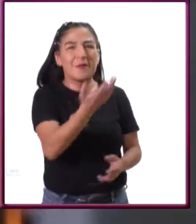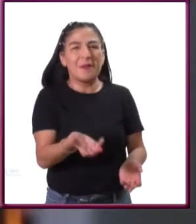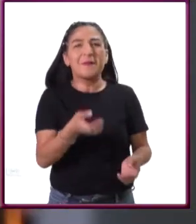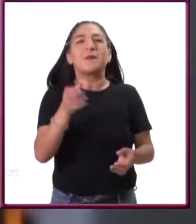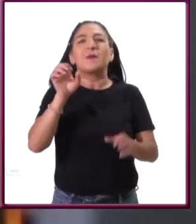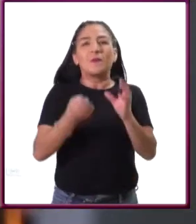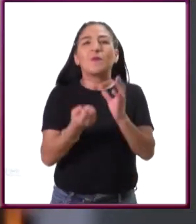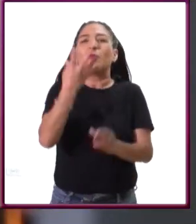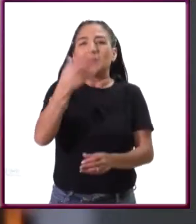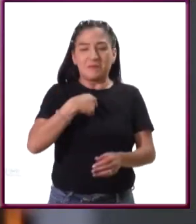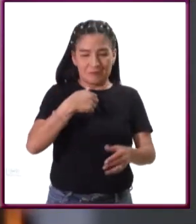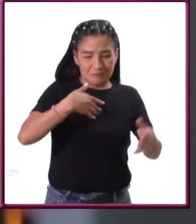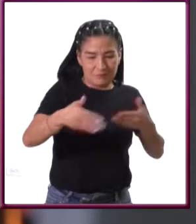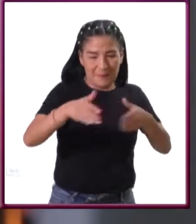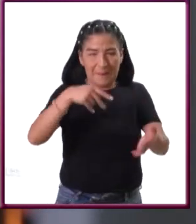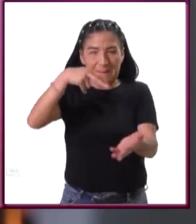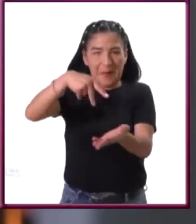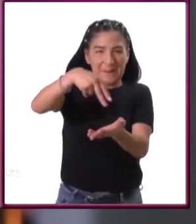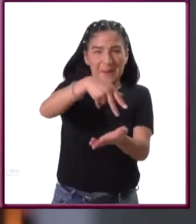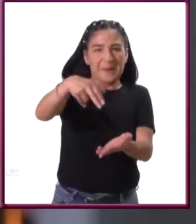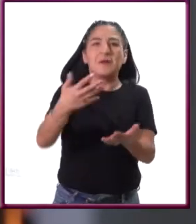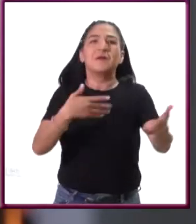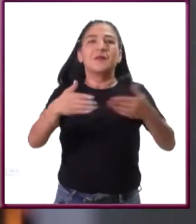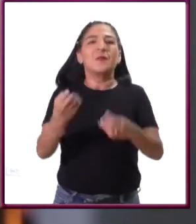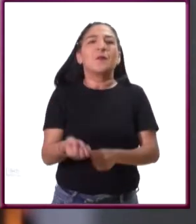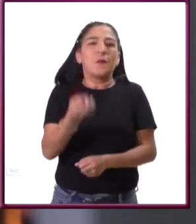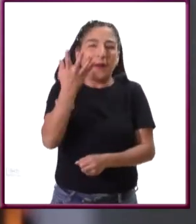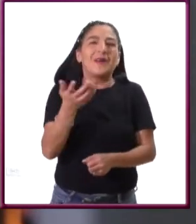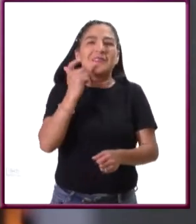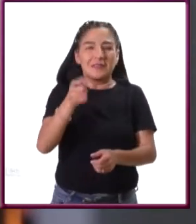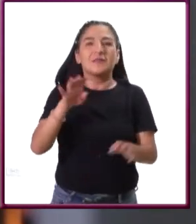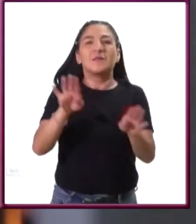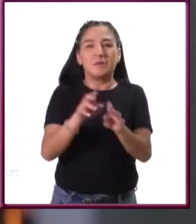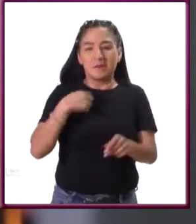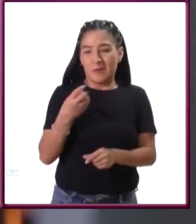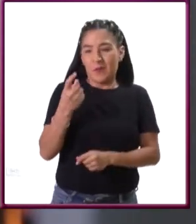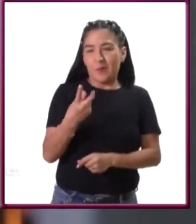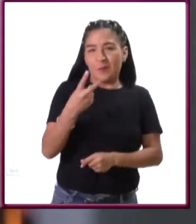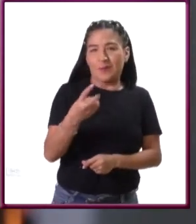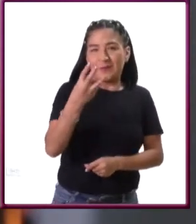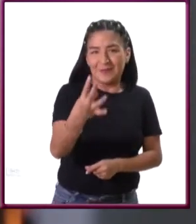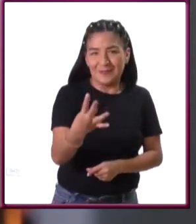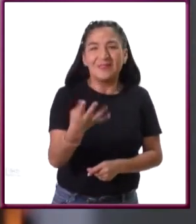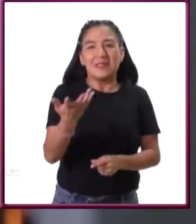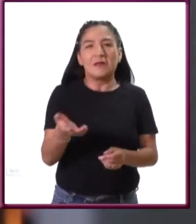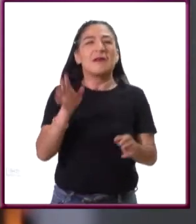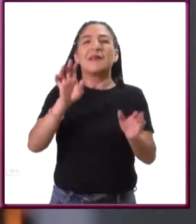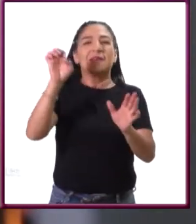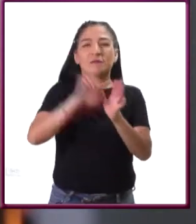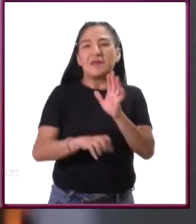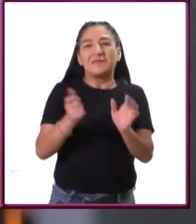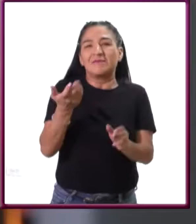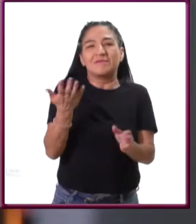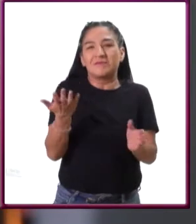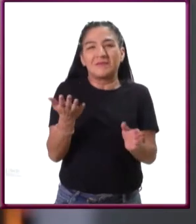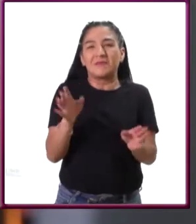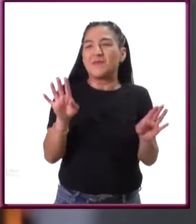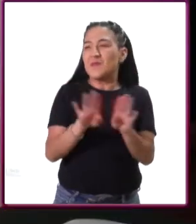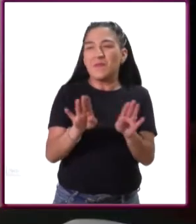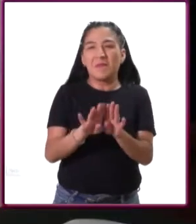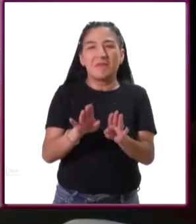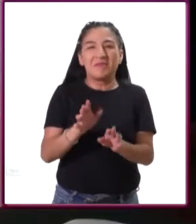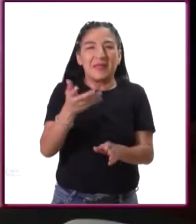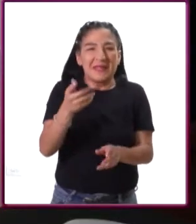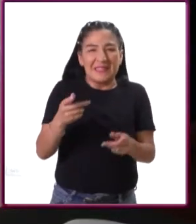etcétera, uno siempre puede llegar a hacer un conteo. Basta con tomar un pequeño modelito, un pequeño pedazo que uno sí